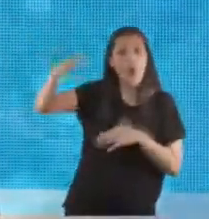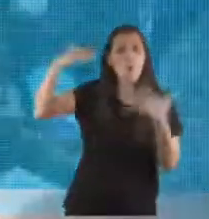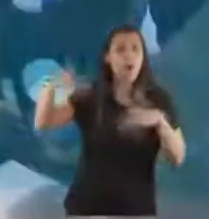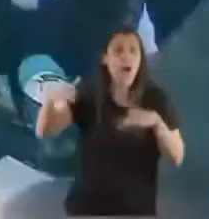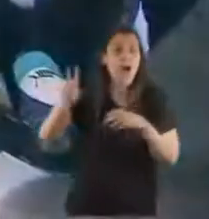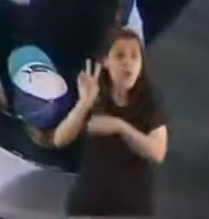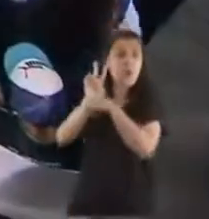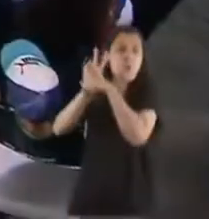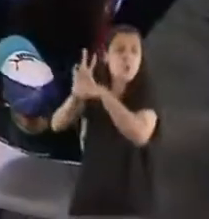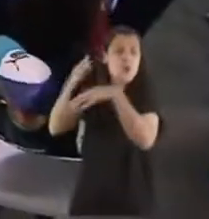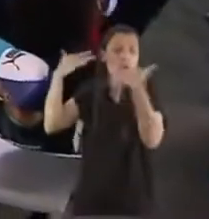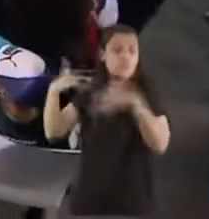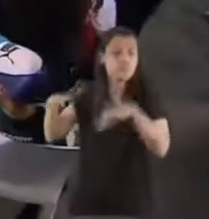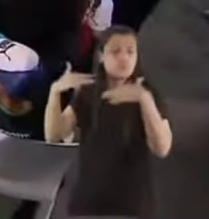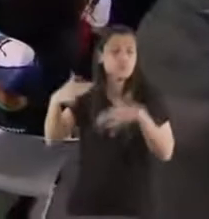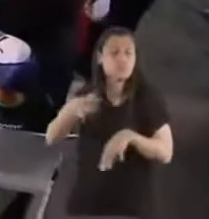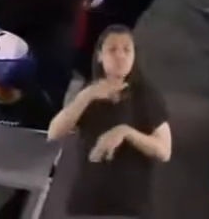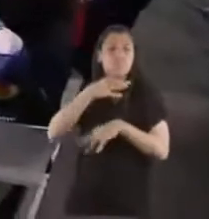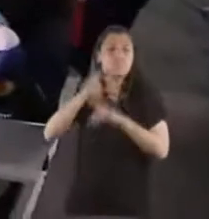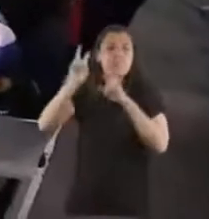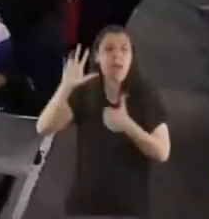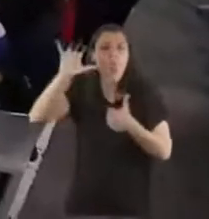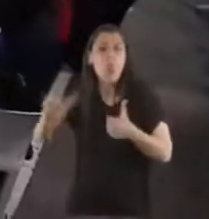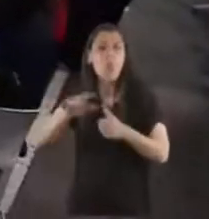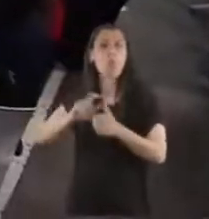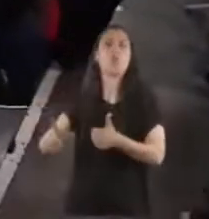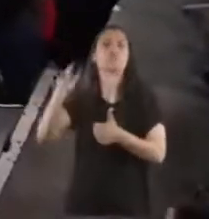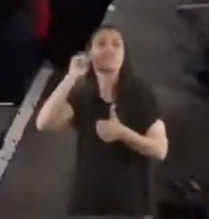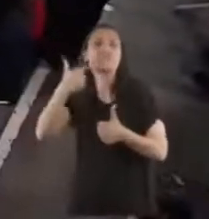luces, limitando el uso del gas.